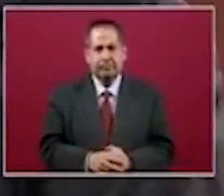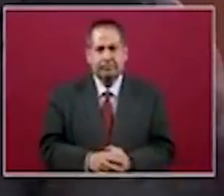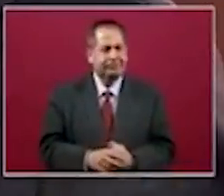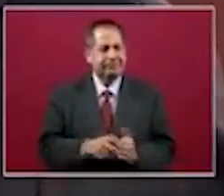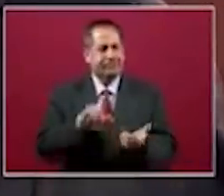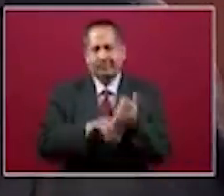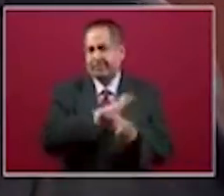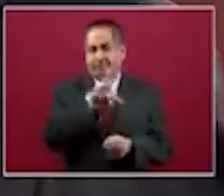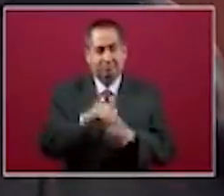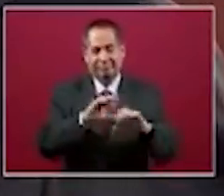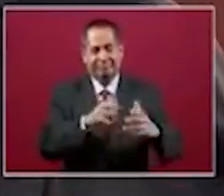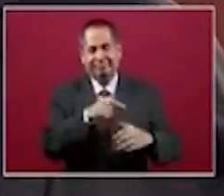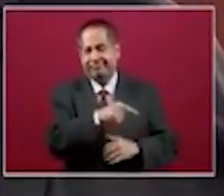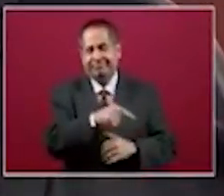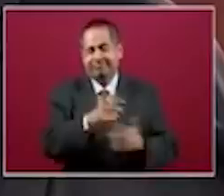Todo